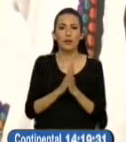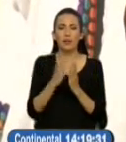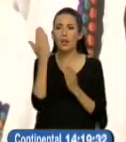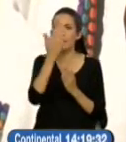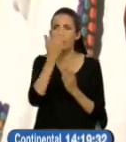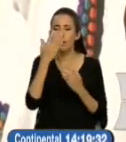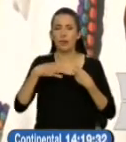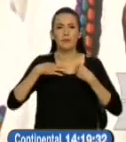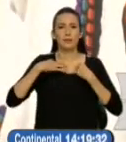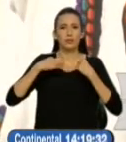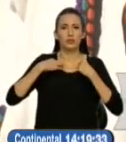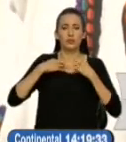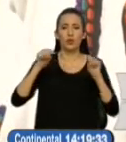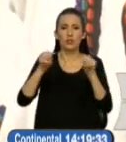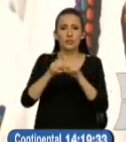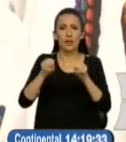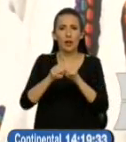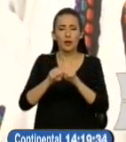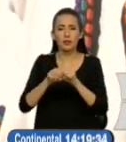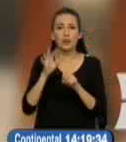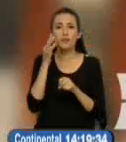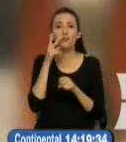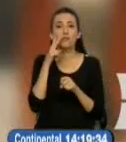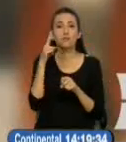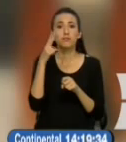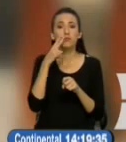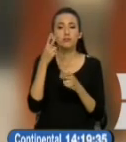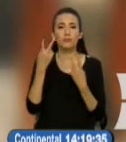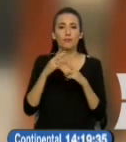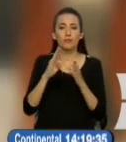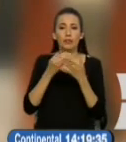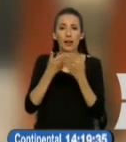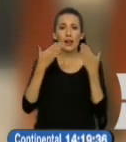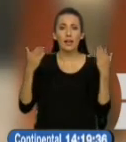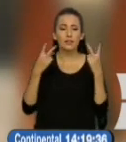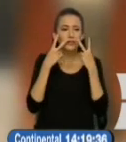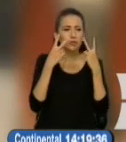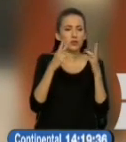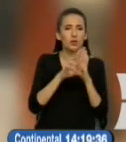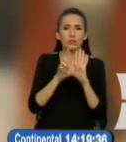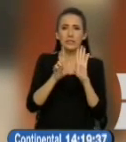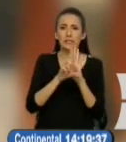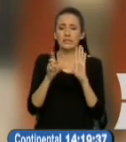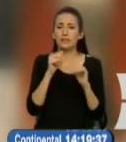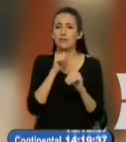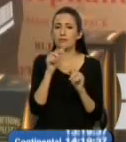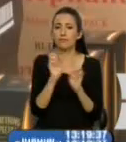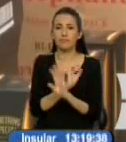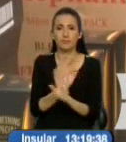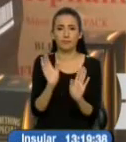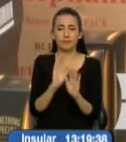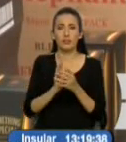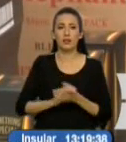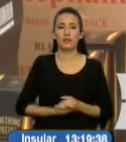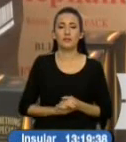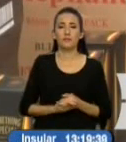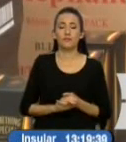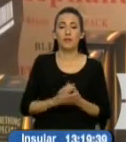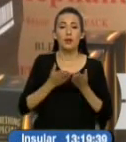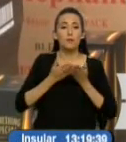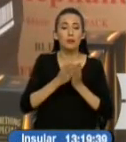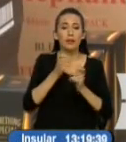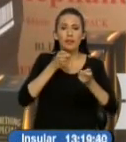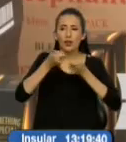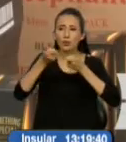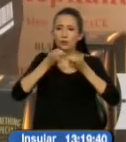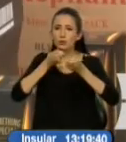Televisores, vestimenta, calzado y cigarrillos forman parte del inventario de la mercadería incautada por el SENAE mediante los